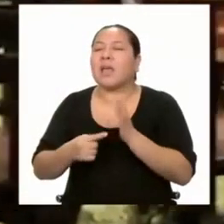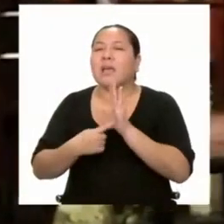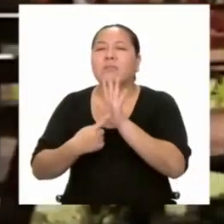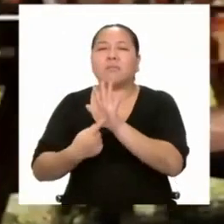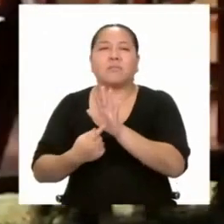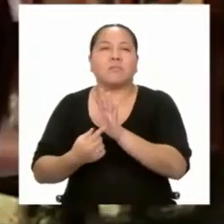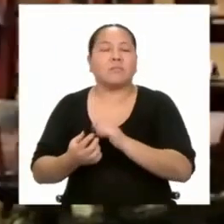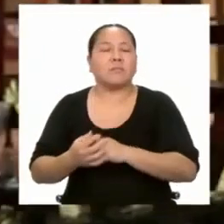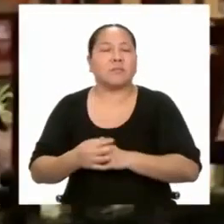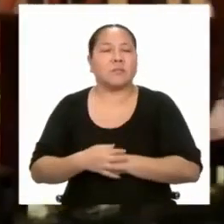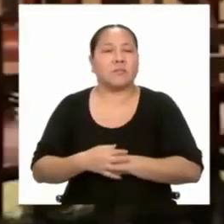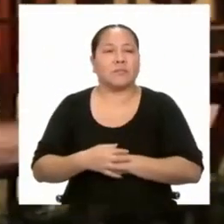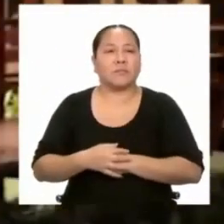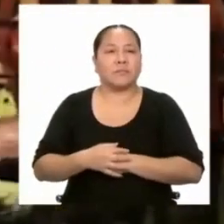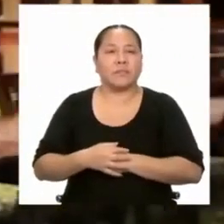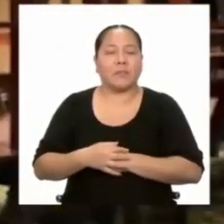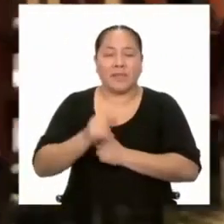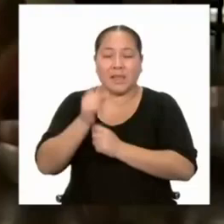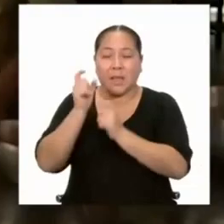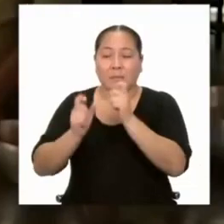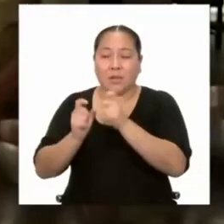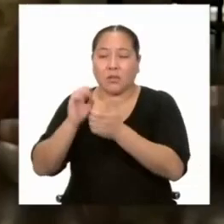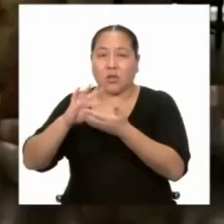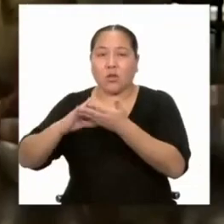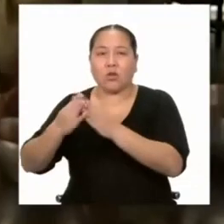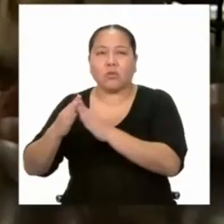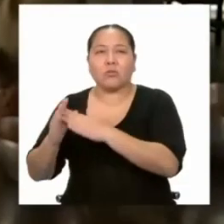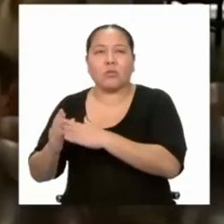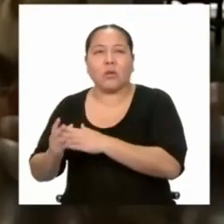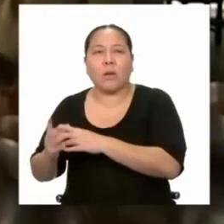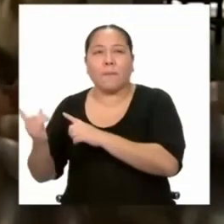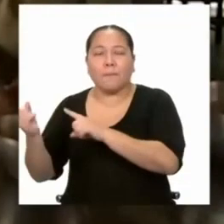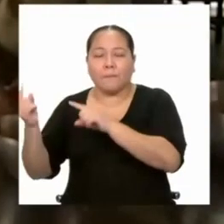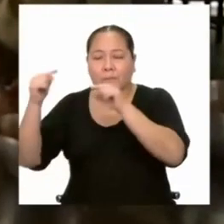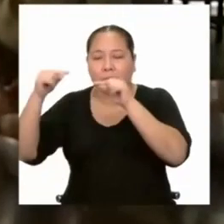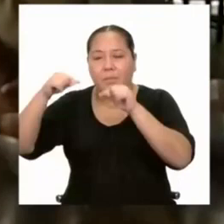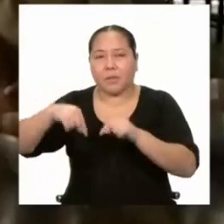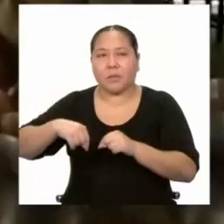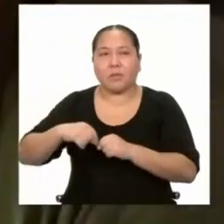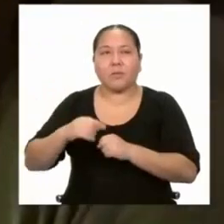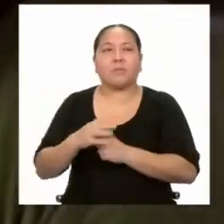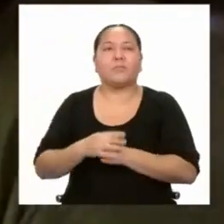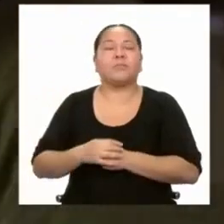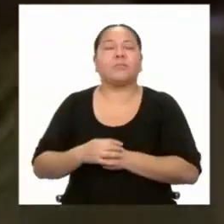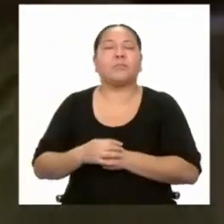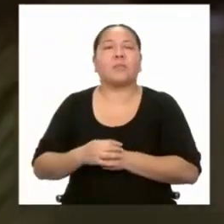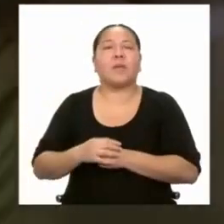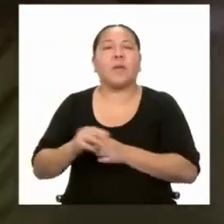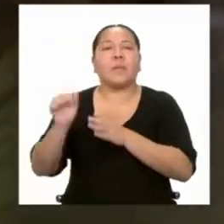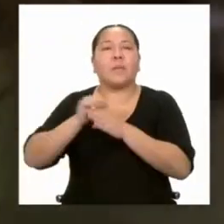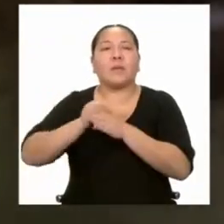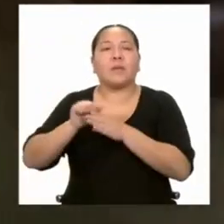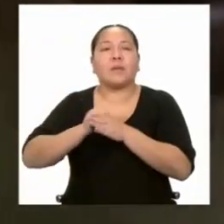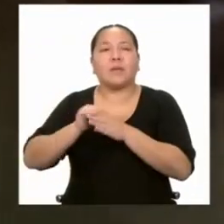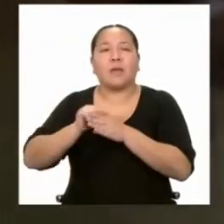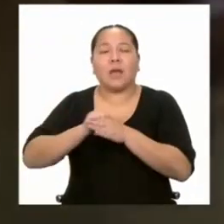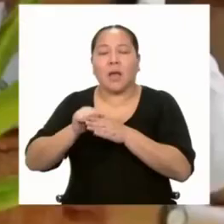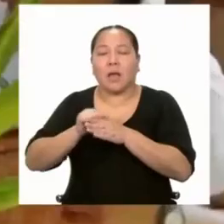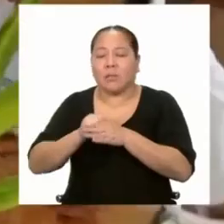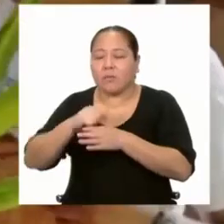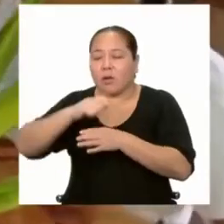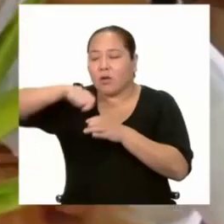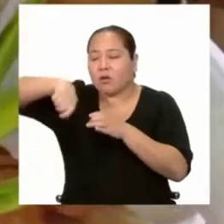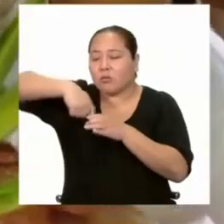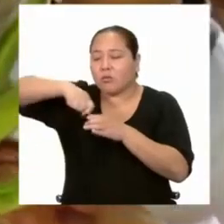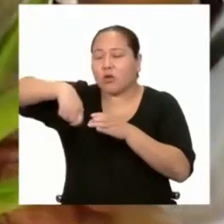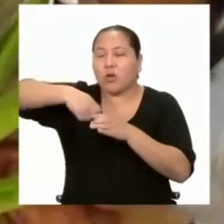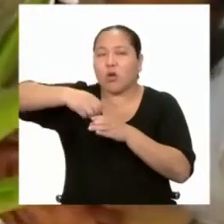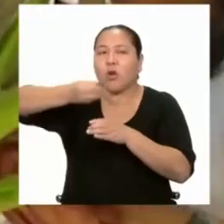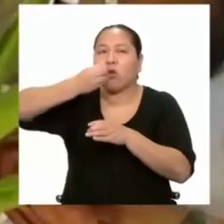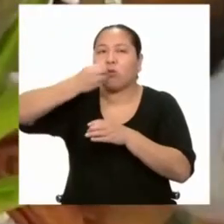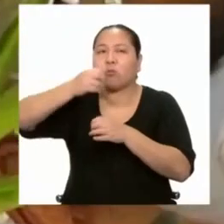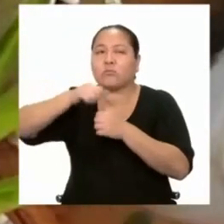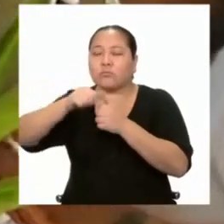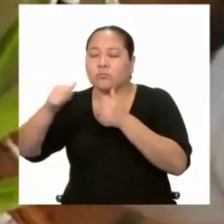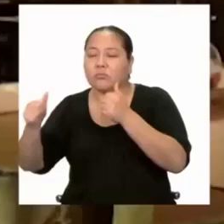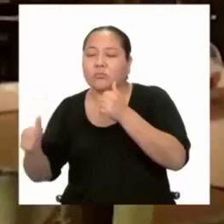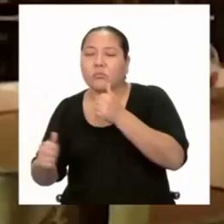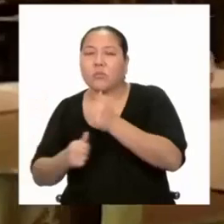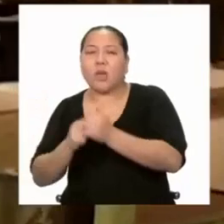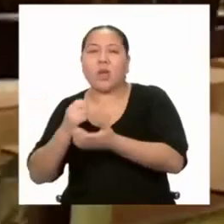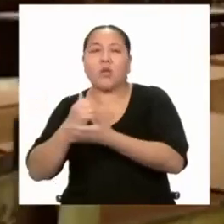Gente de la comunidad vino para hacer el entrenamiento, para ser cocinero, asistente de